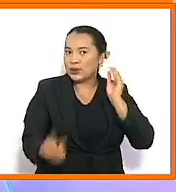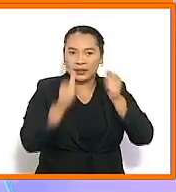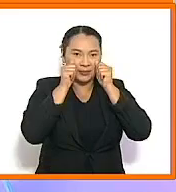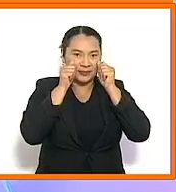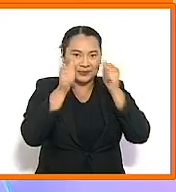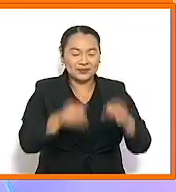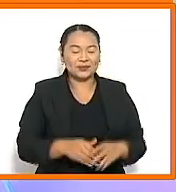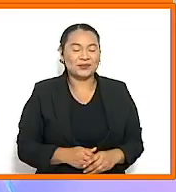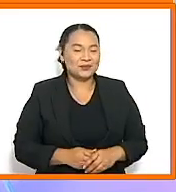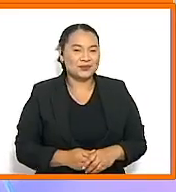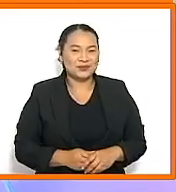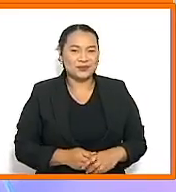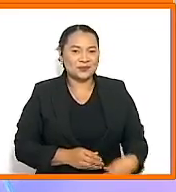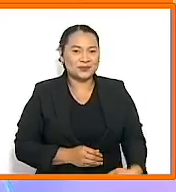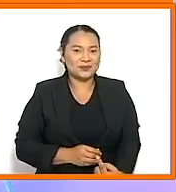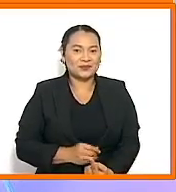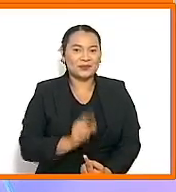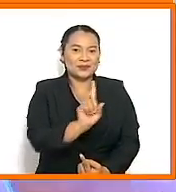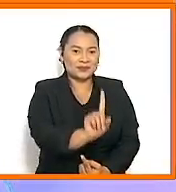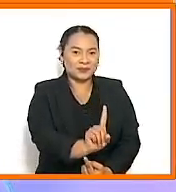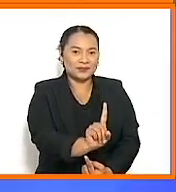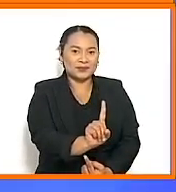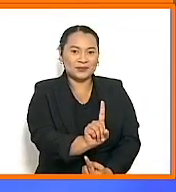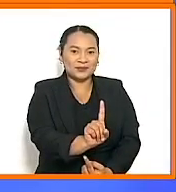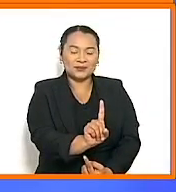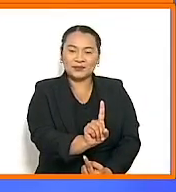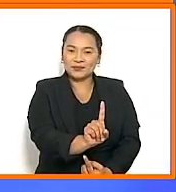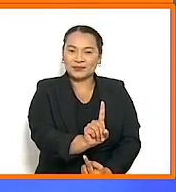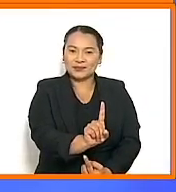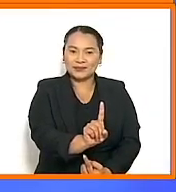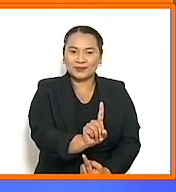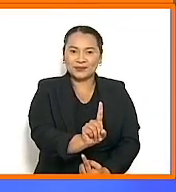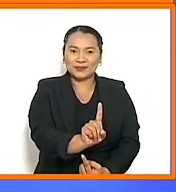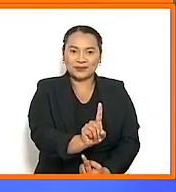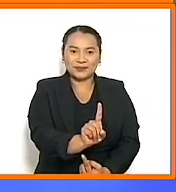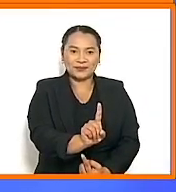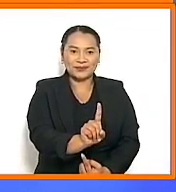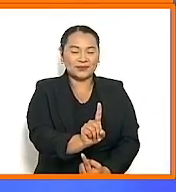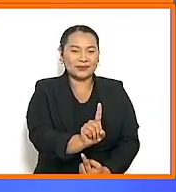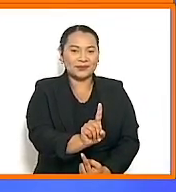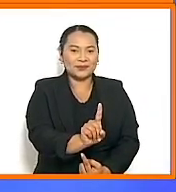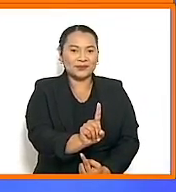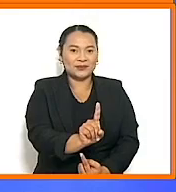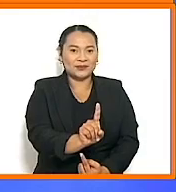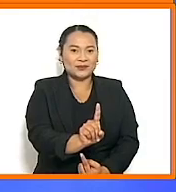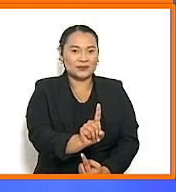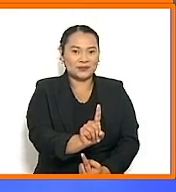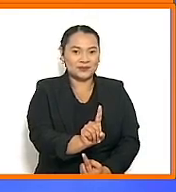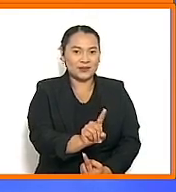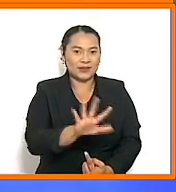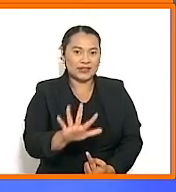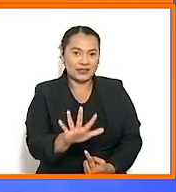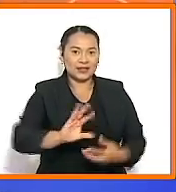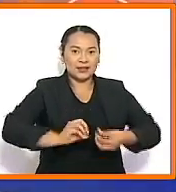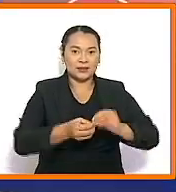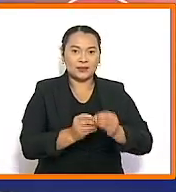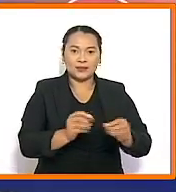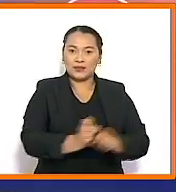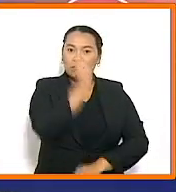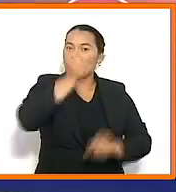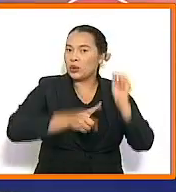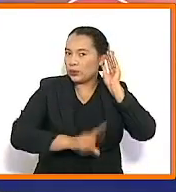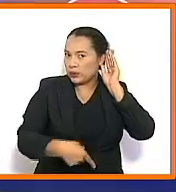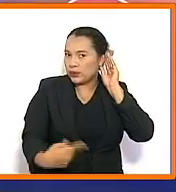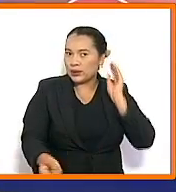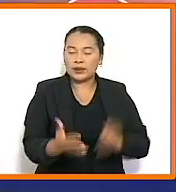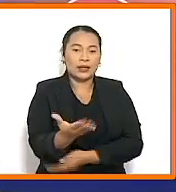dígito es el 1. Si eres jugador de la línea del 1, el segundo dígito es el 5. Número ganador en